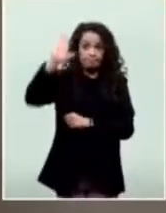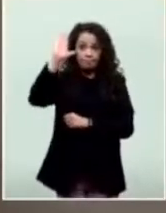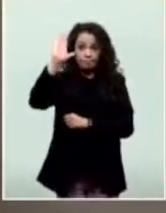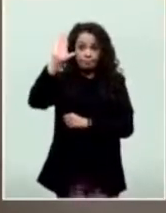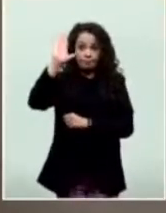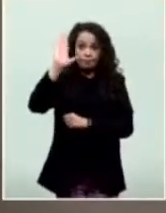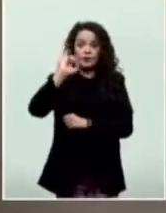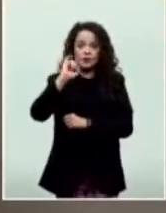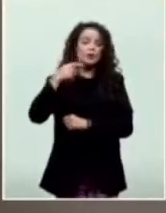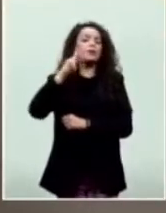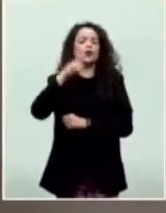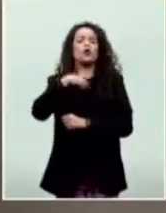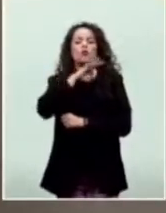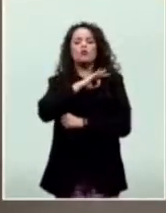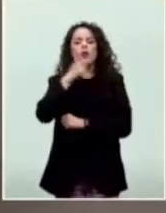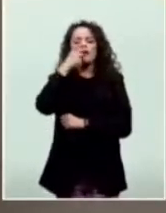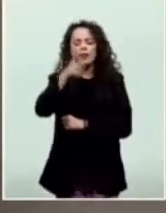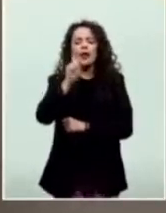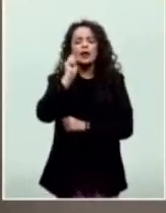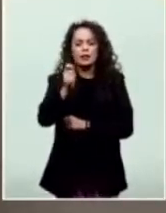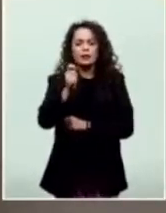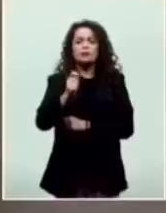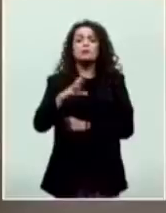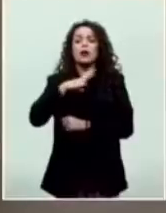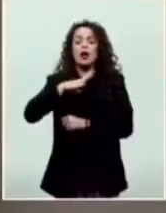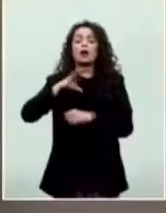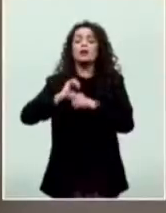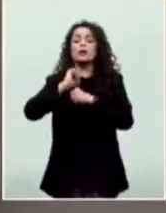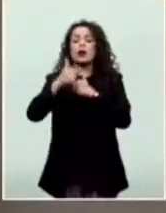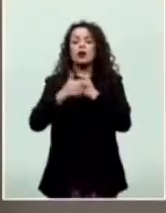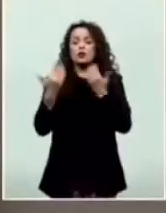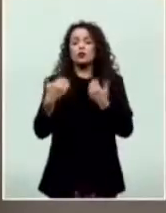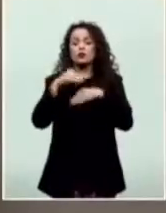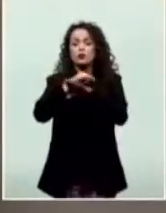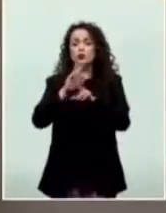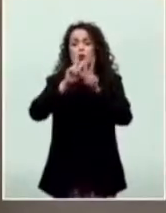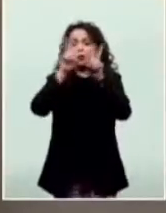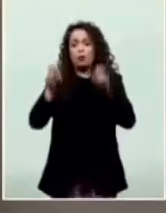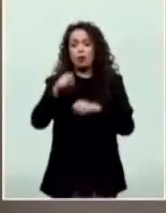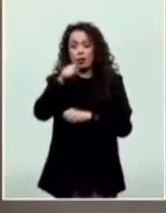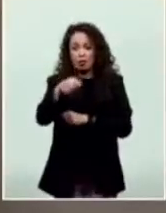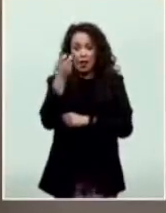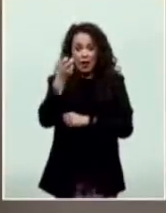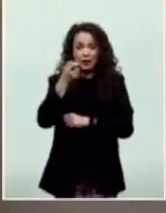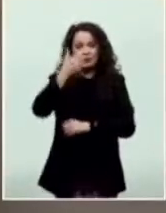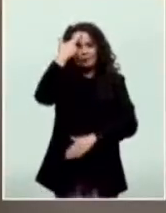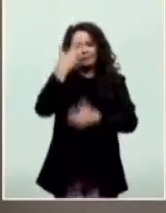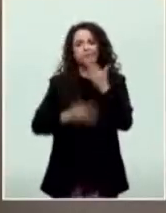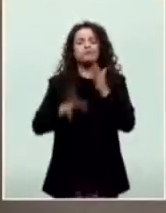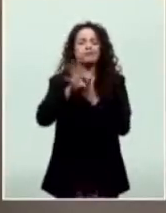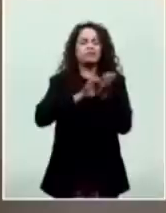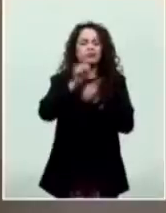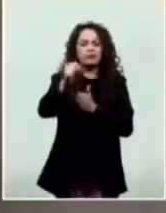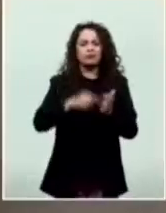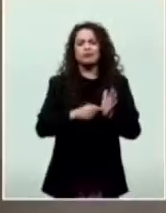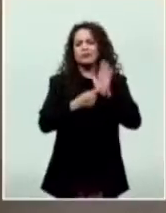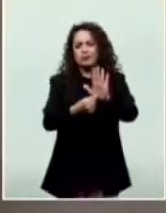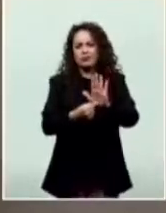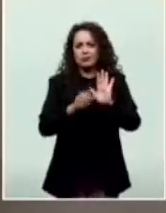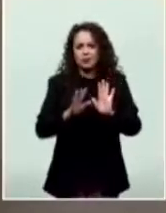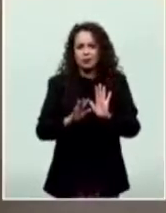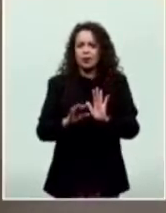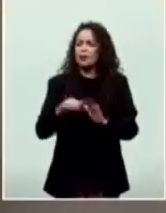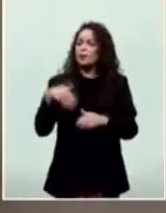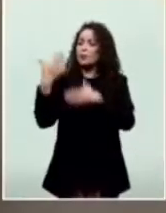les adelanto, quizás ustedes sepan que hay una acción de inconstitucionalidad sobre el mismo tema que resolveremos en unas semanas en el